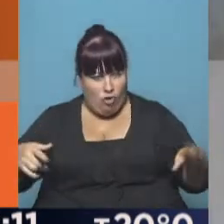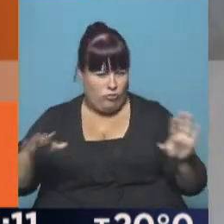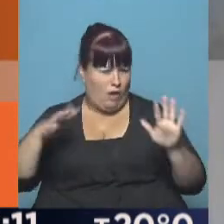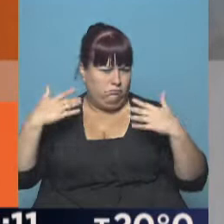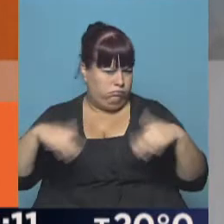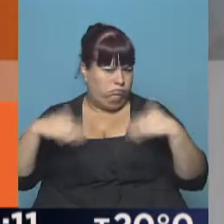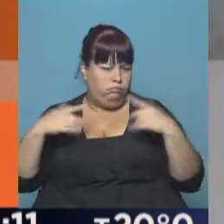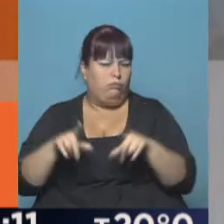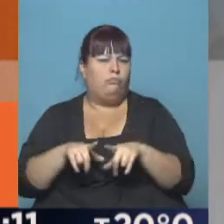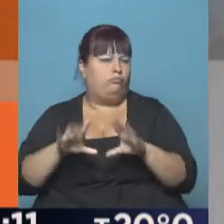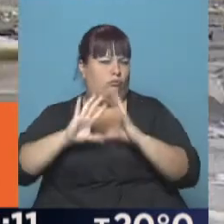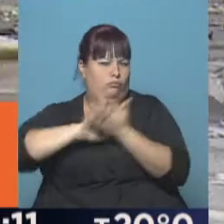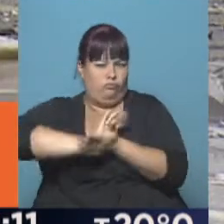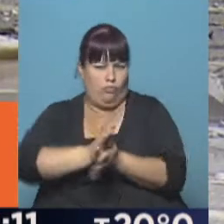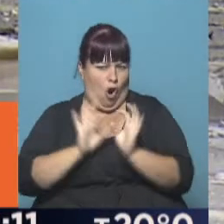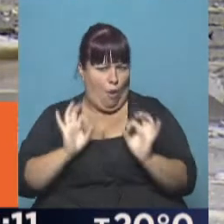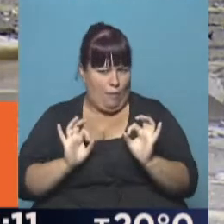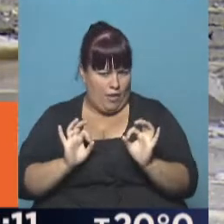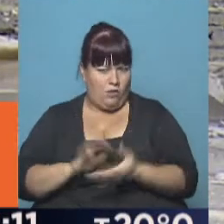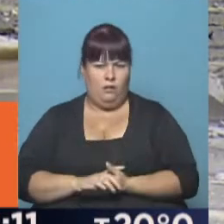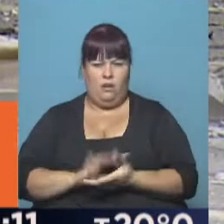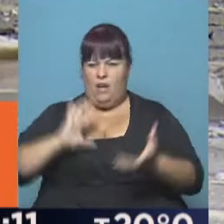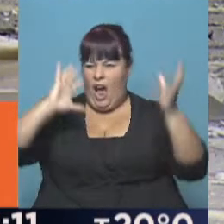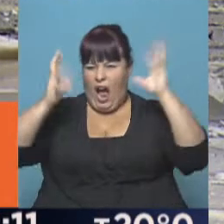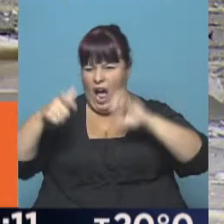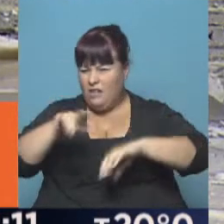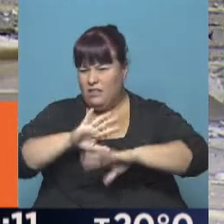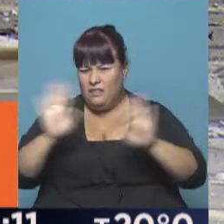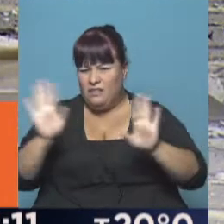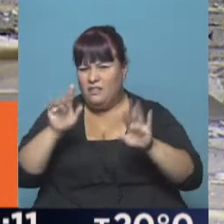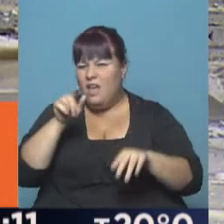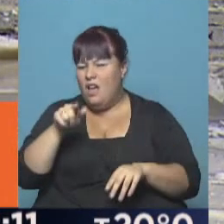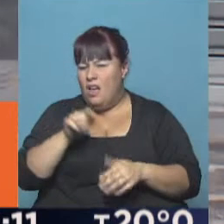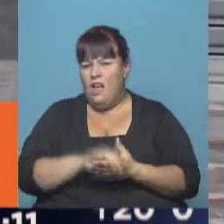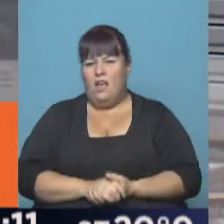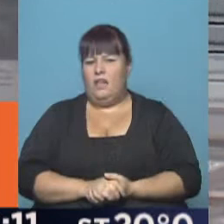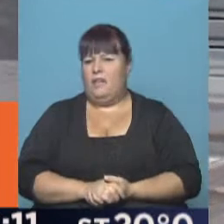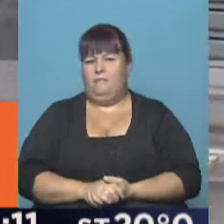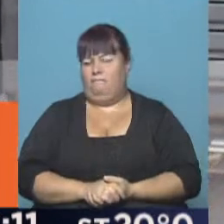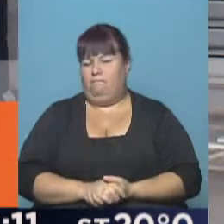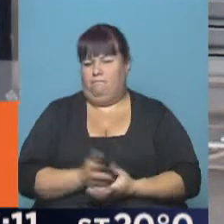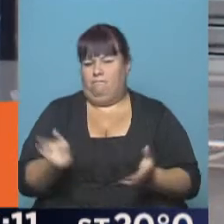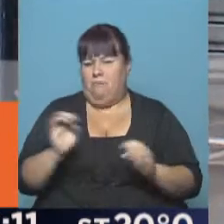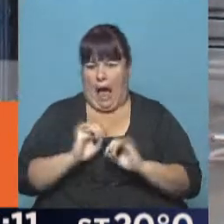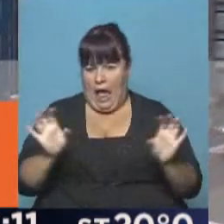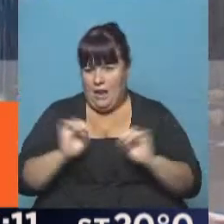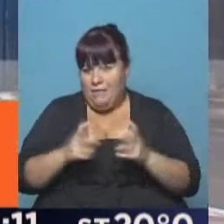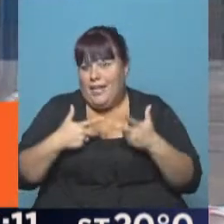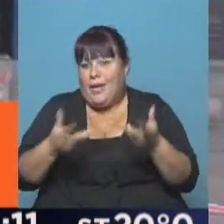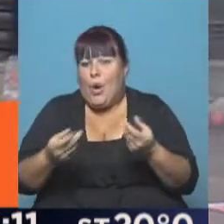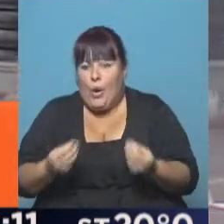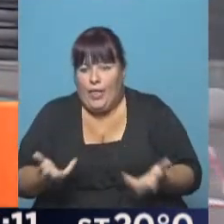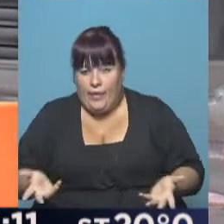son prácticamente totales. Está todo destruido eso, ya... Está todo mal, ¿qué quiere que le